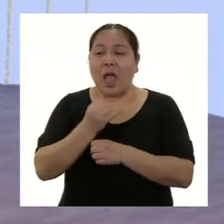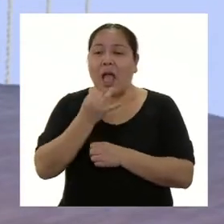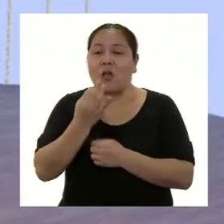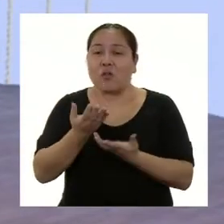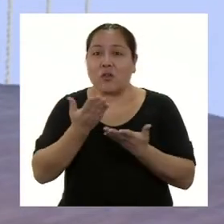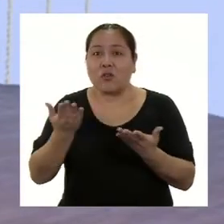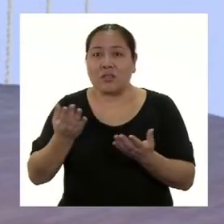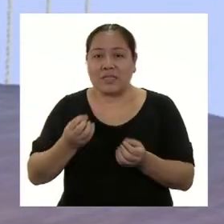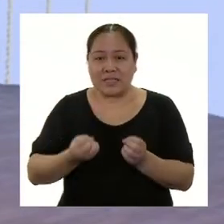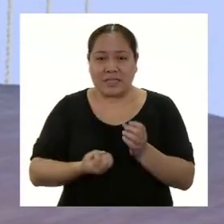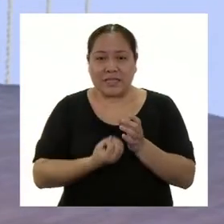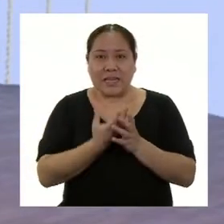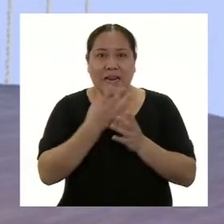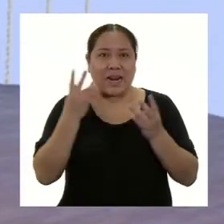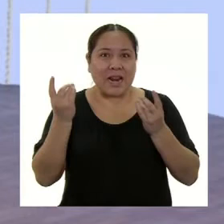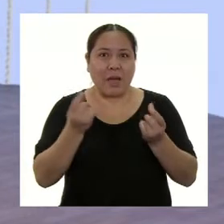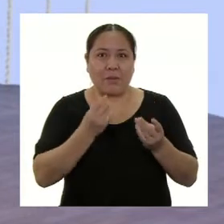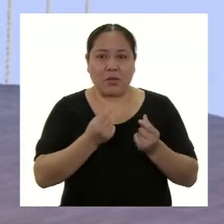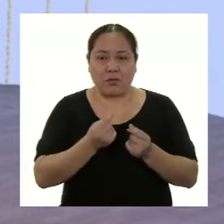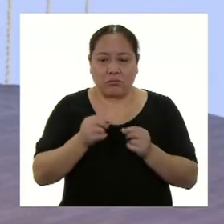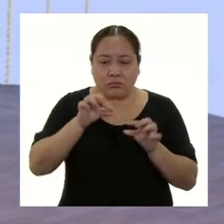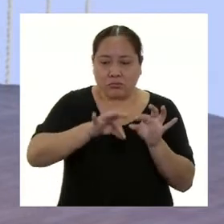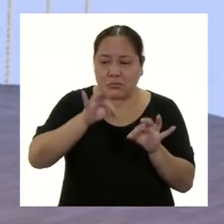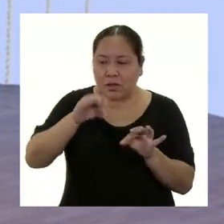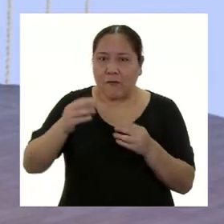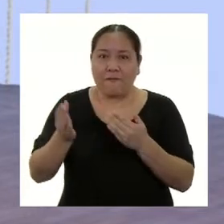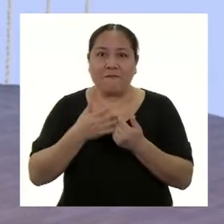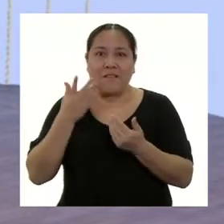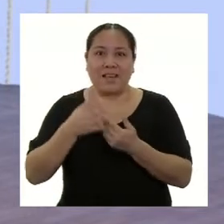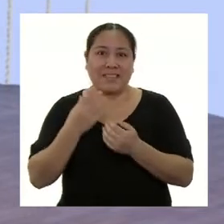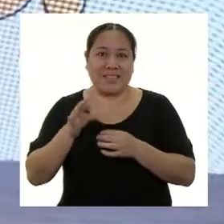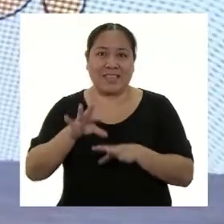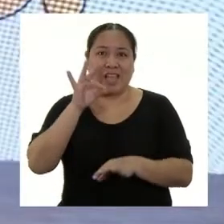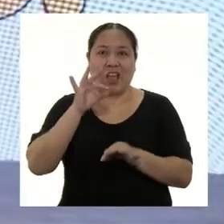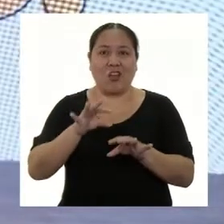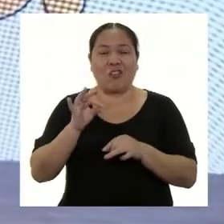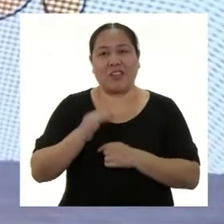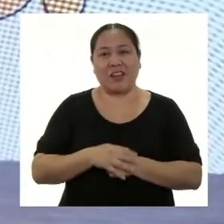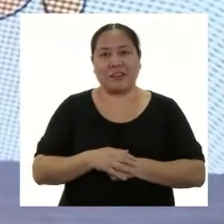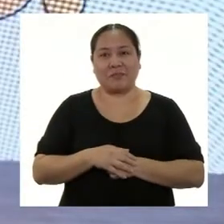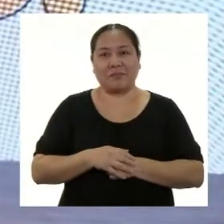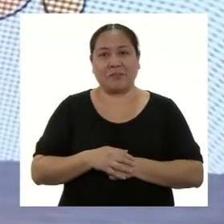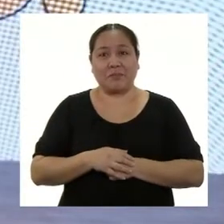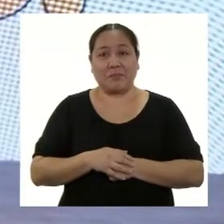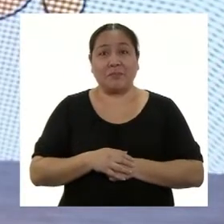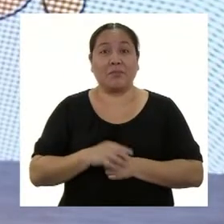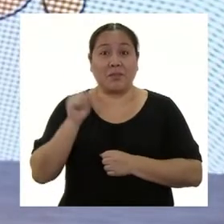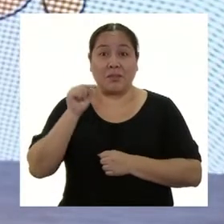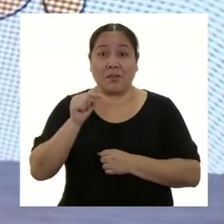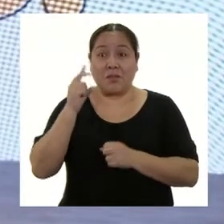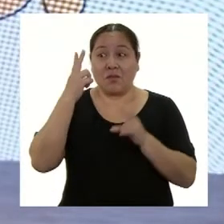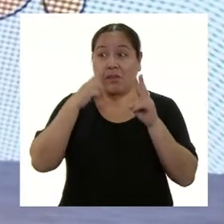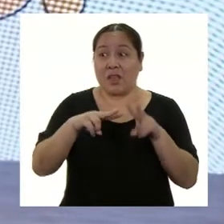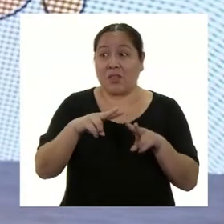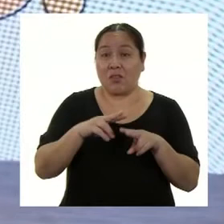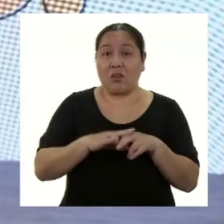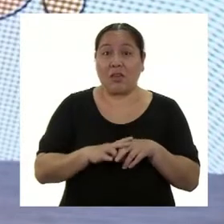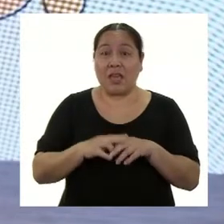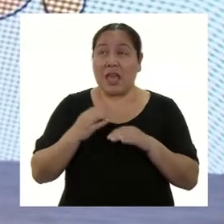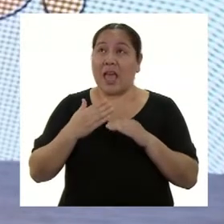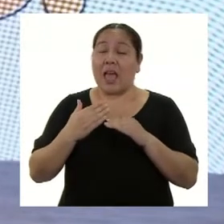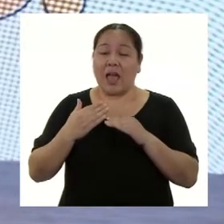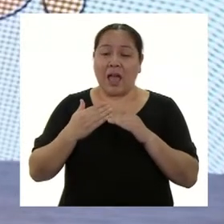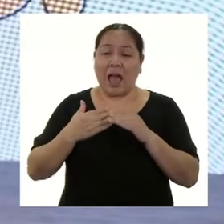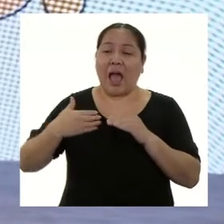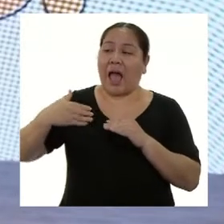que tenían semillas que no costaban mucho o eran fáciles de conseguir. Entonces, viendo que tenemos en la parte de atrás de mi casa como